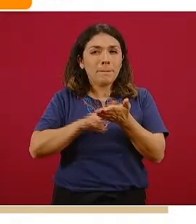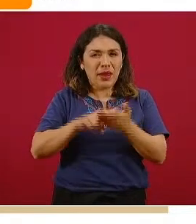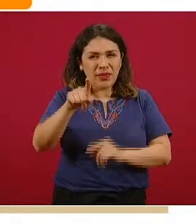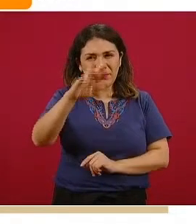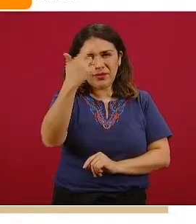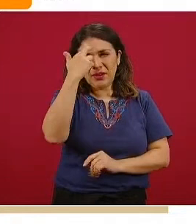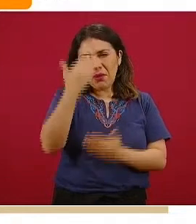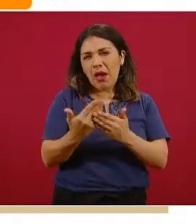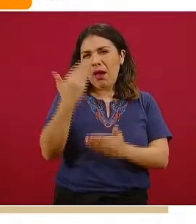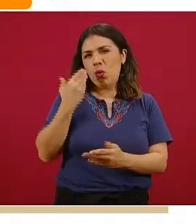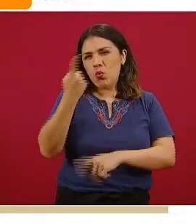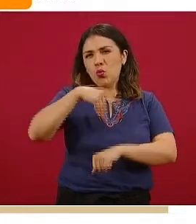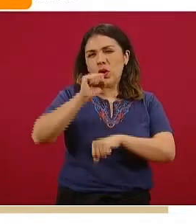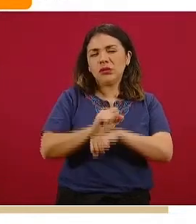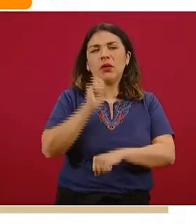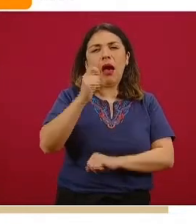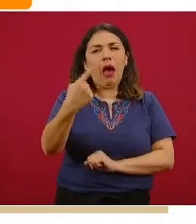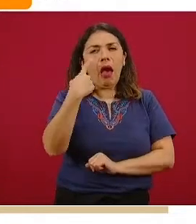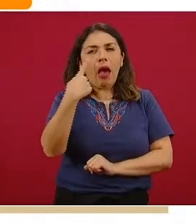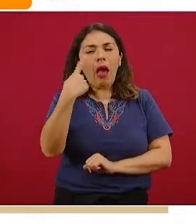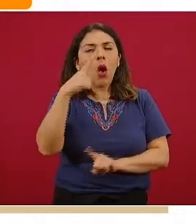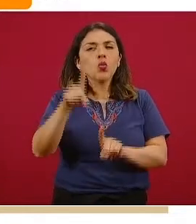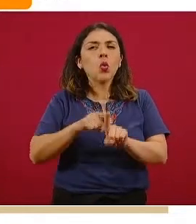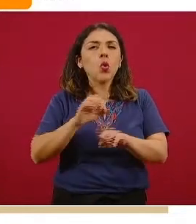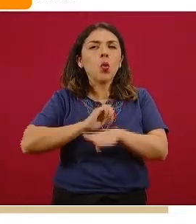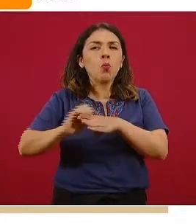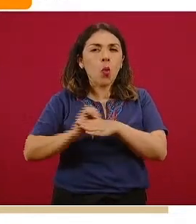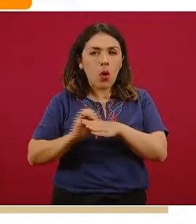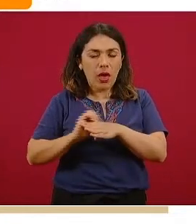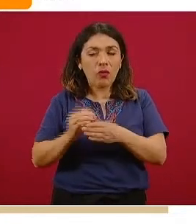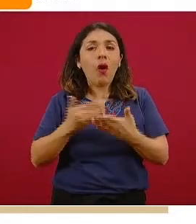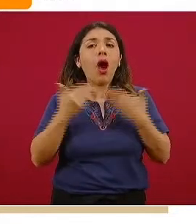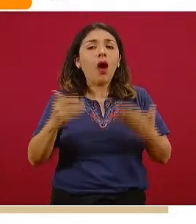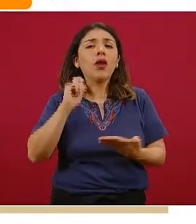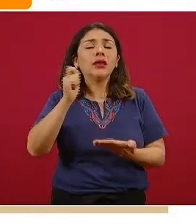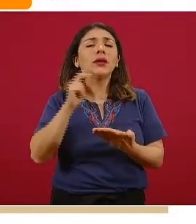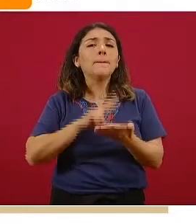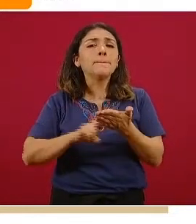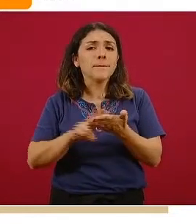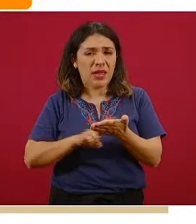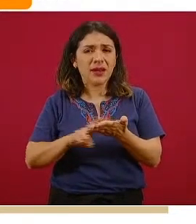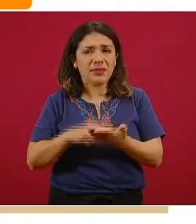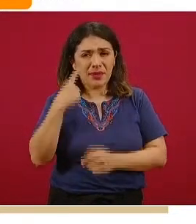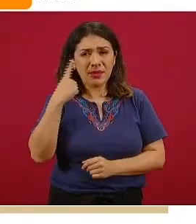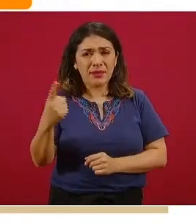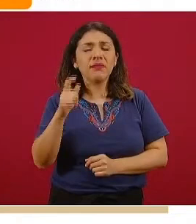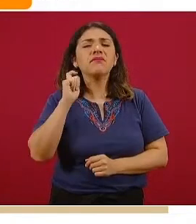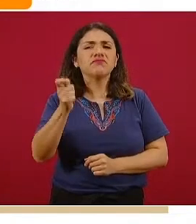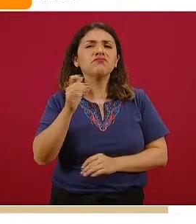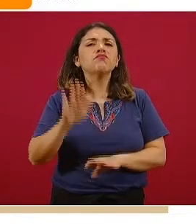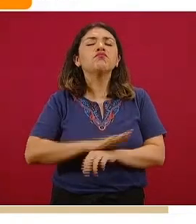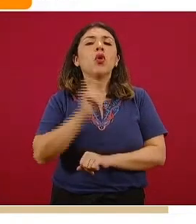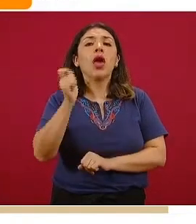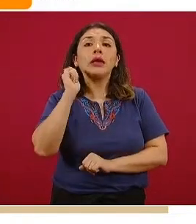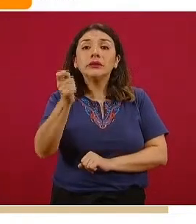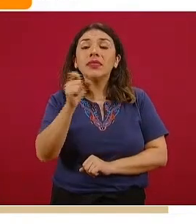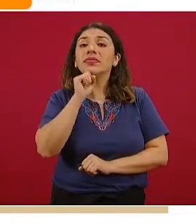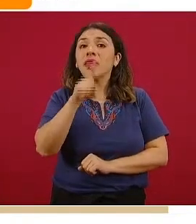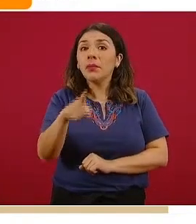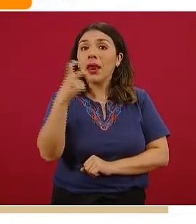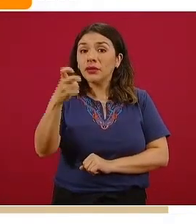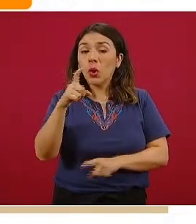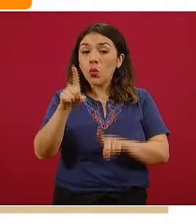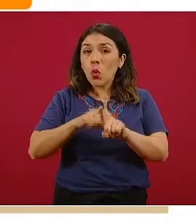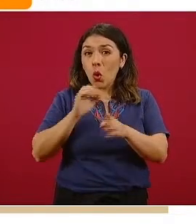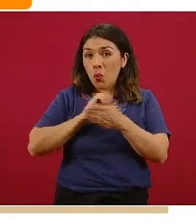recuerdan, hasta la semana pasada los representábamos en color morado. Ahora los representamos en color verde, en el sentido que además a estos que eran